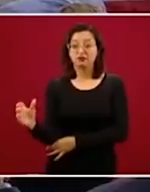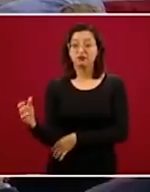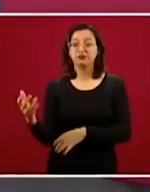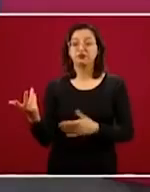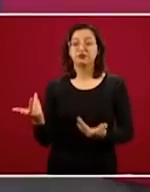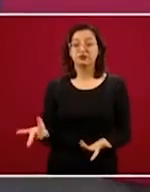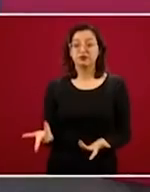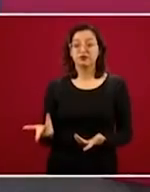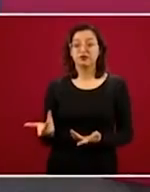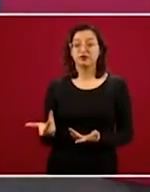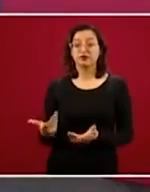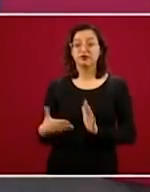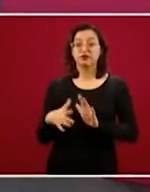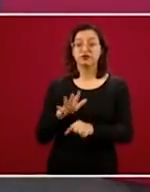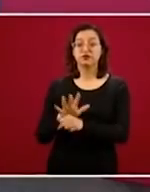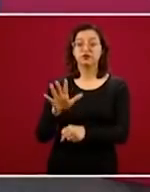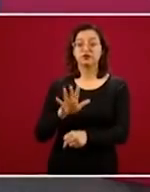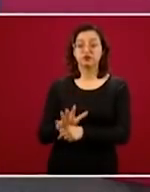el avance